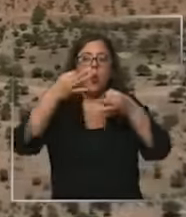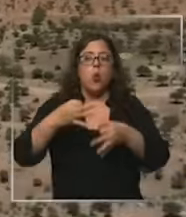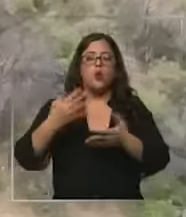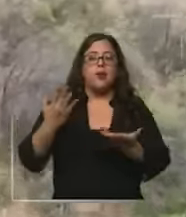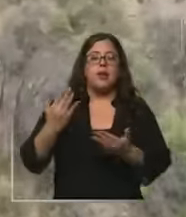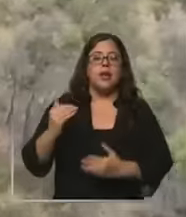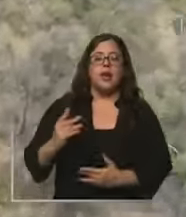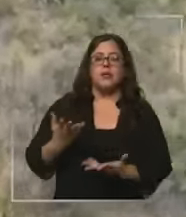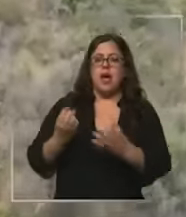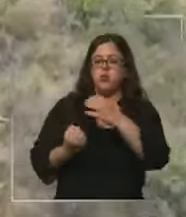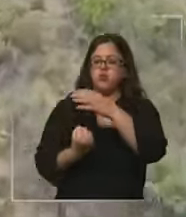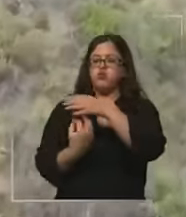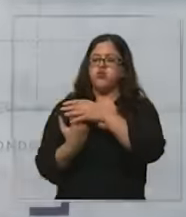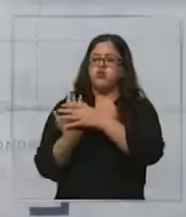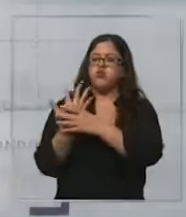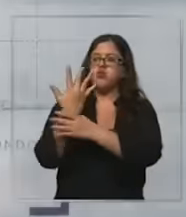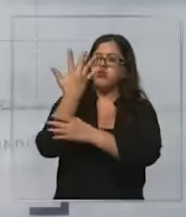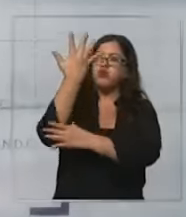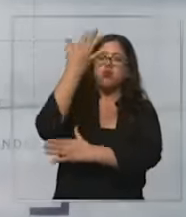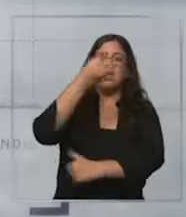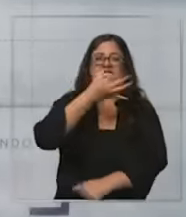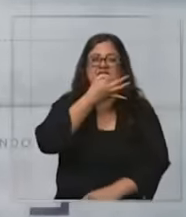uy.